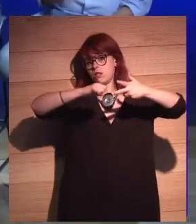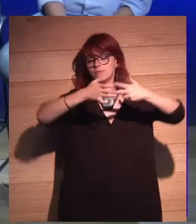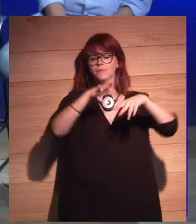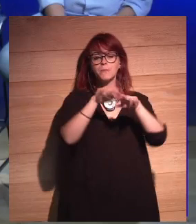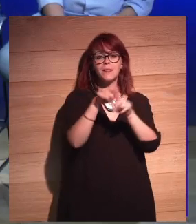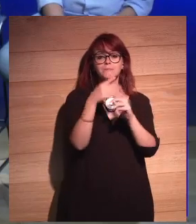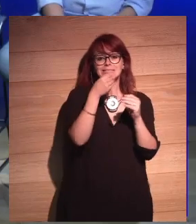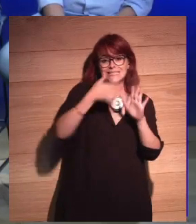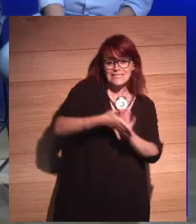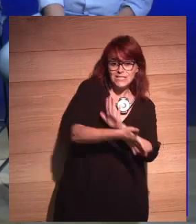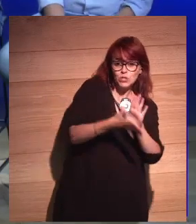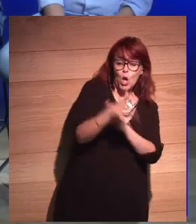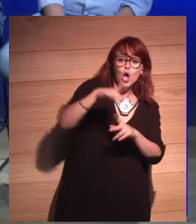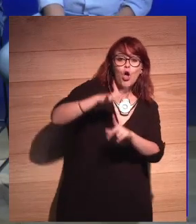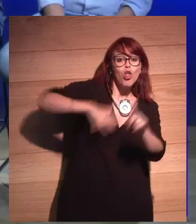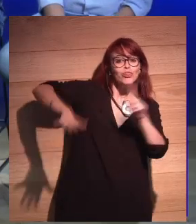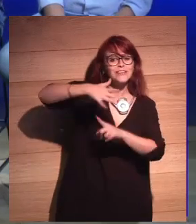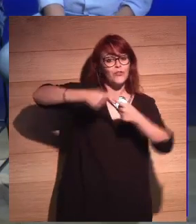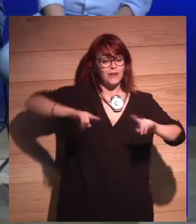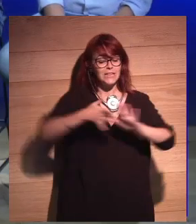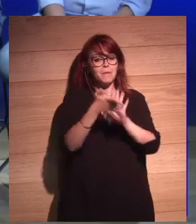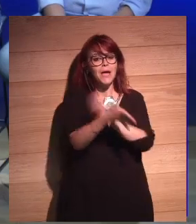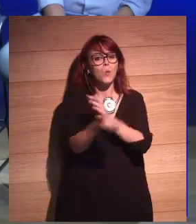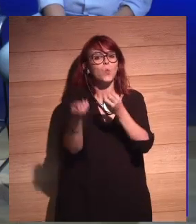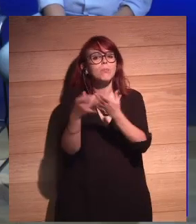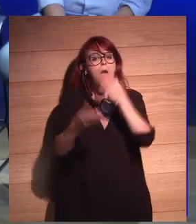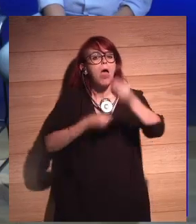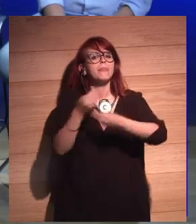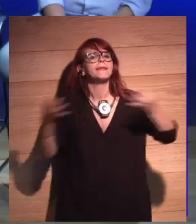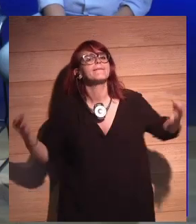el storytelling, cambiamos el contexto. Cuenta lo que vas a hacer.